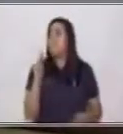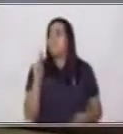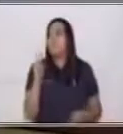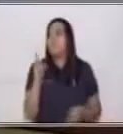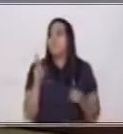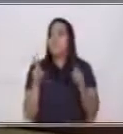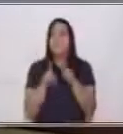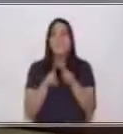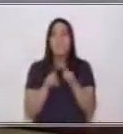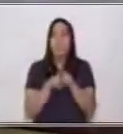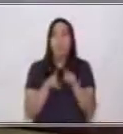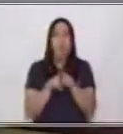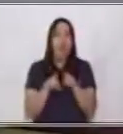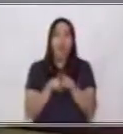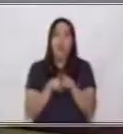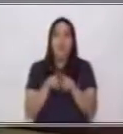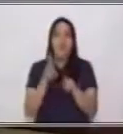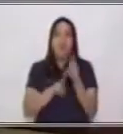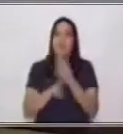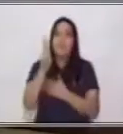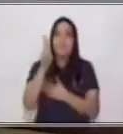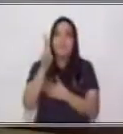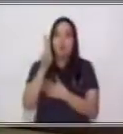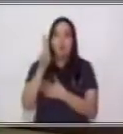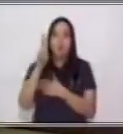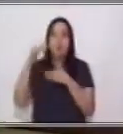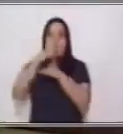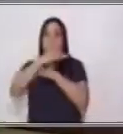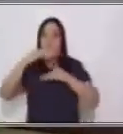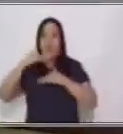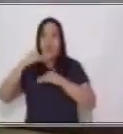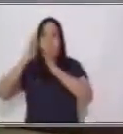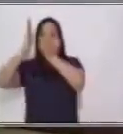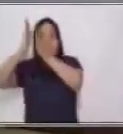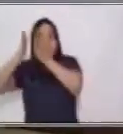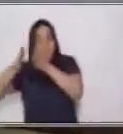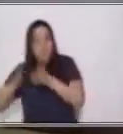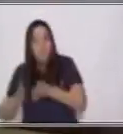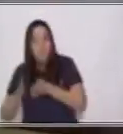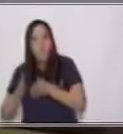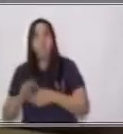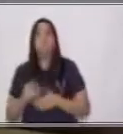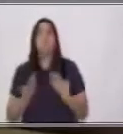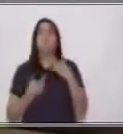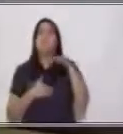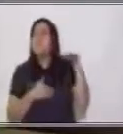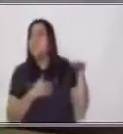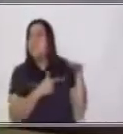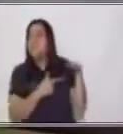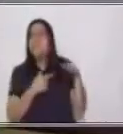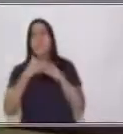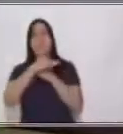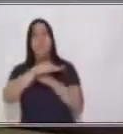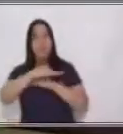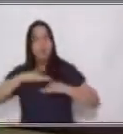Entonces, siendo x la posición 1, 1, vamos a multiplicar la primera